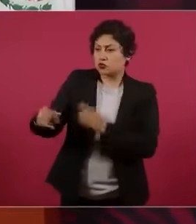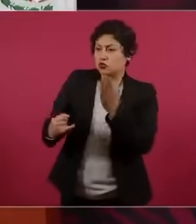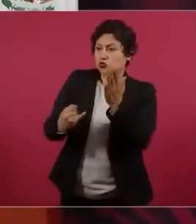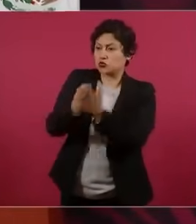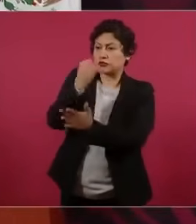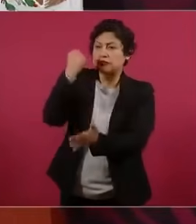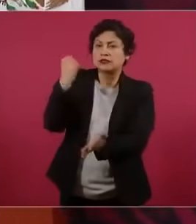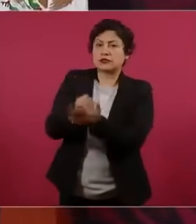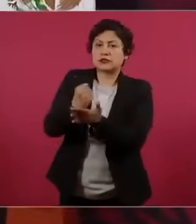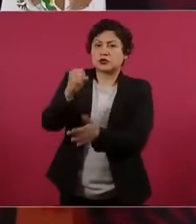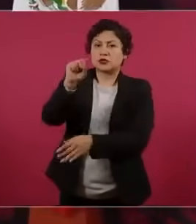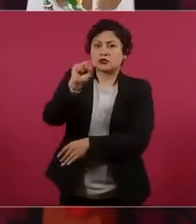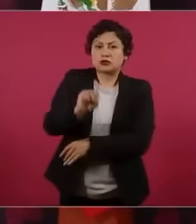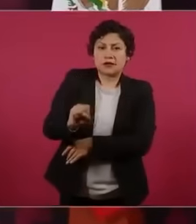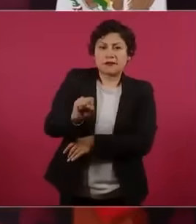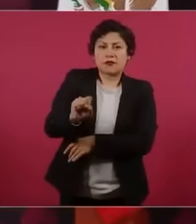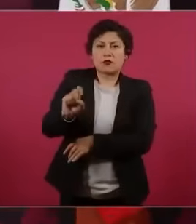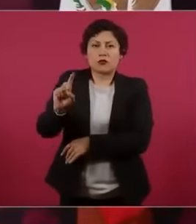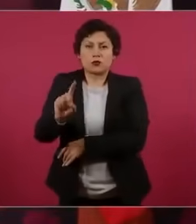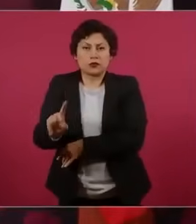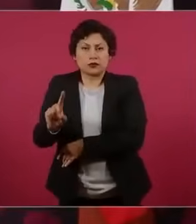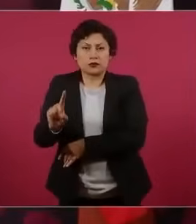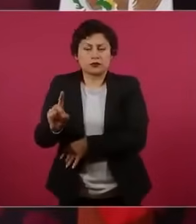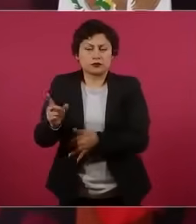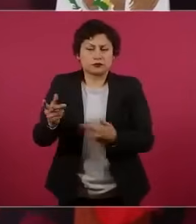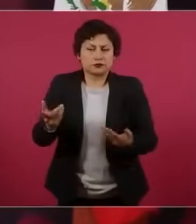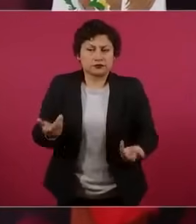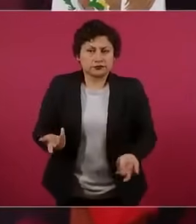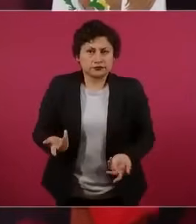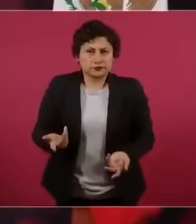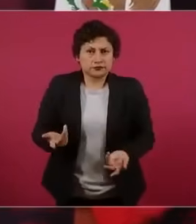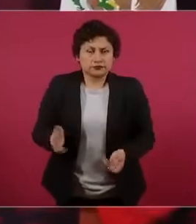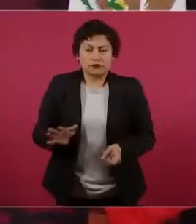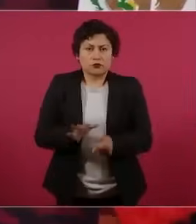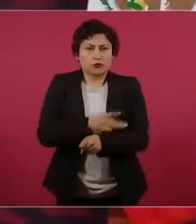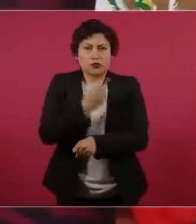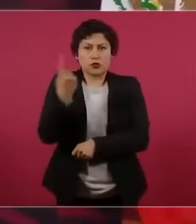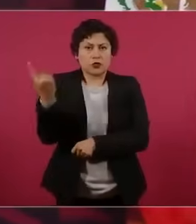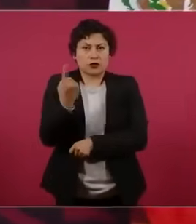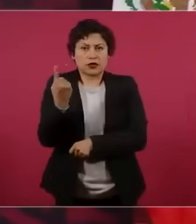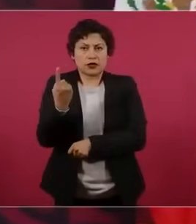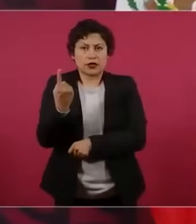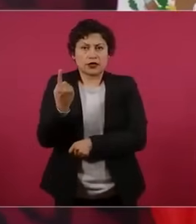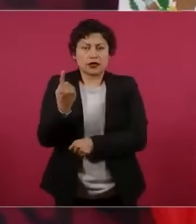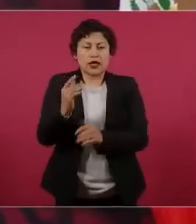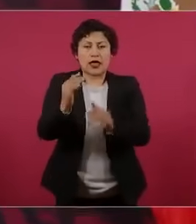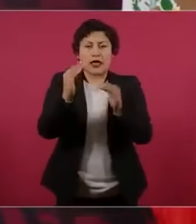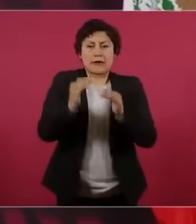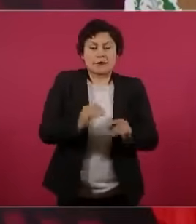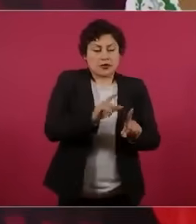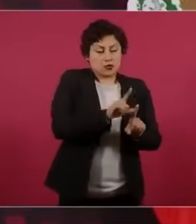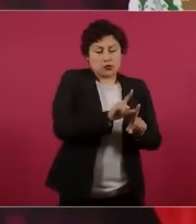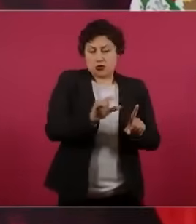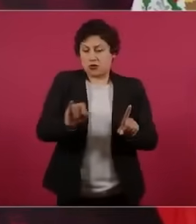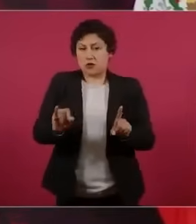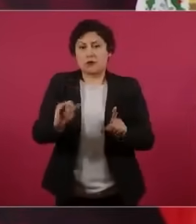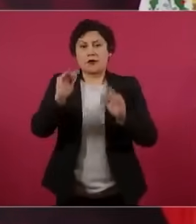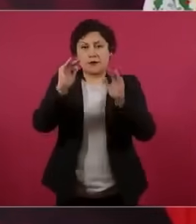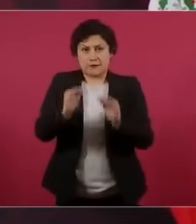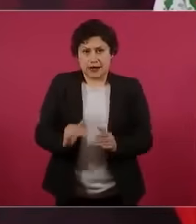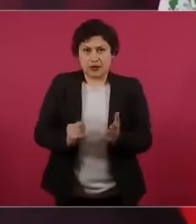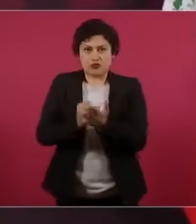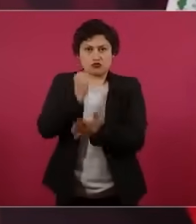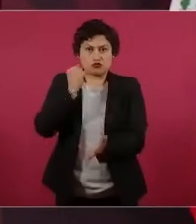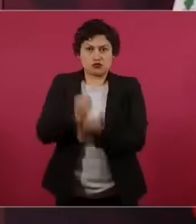Y el 30% salen de la cárcel de lunes a jueves. A ver que me